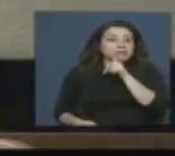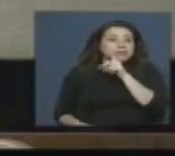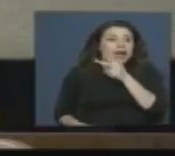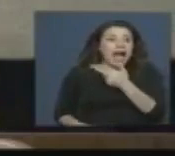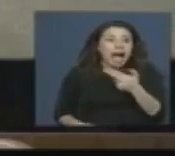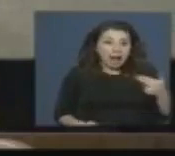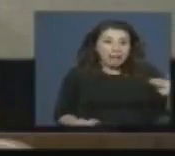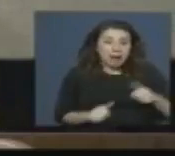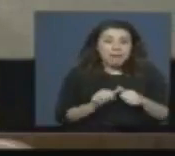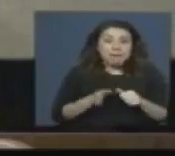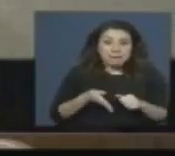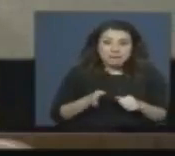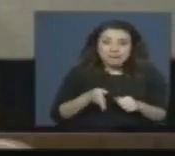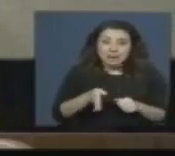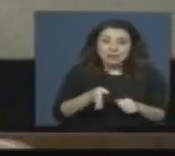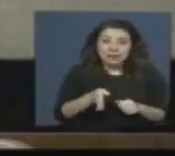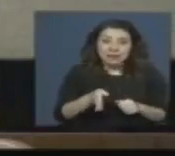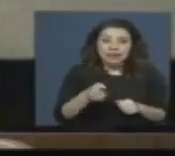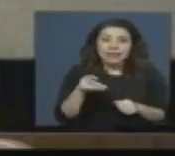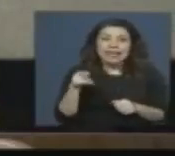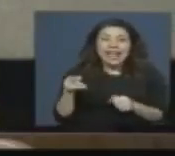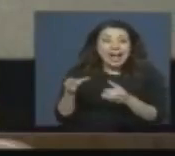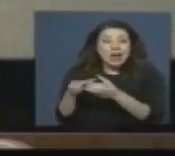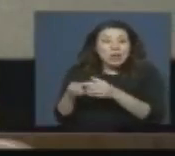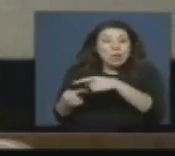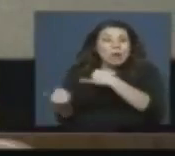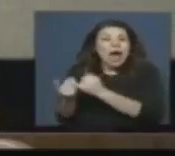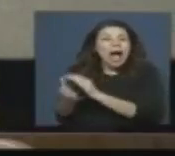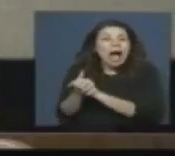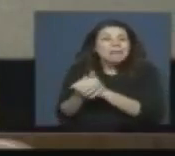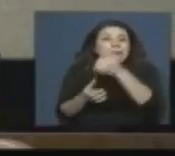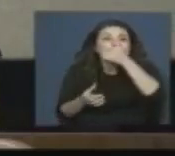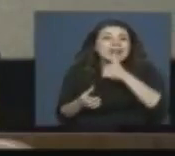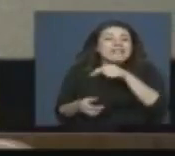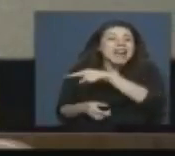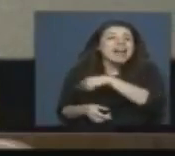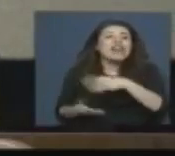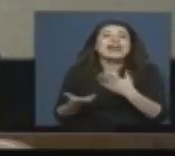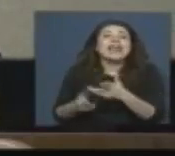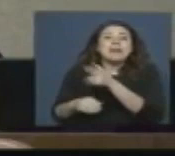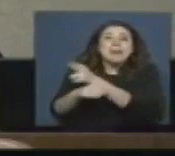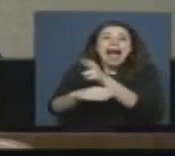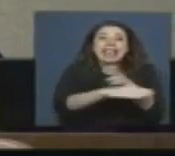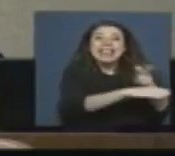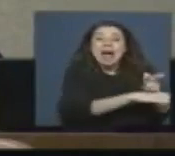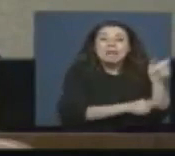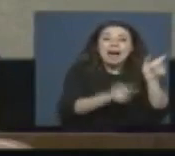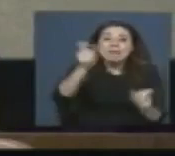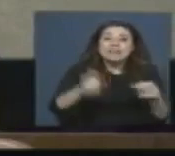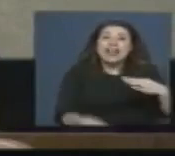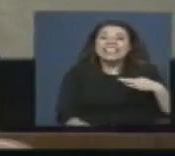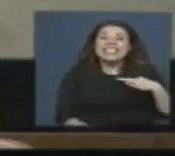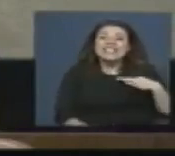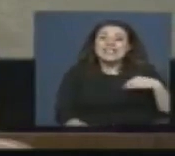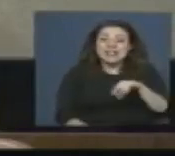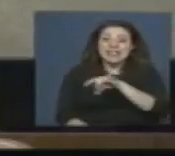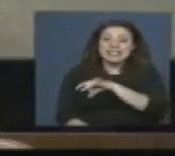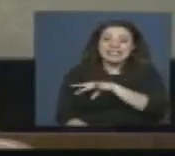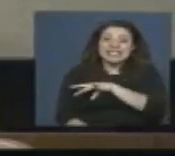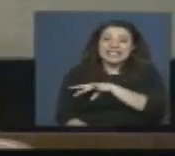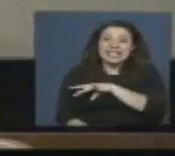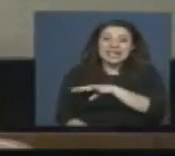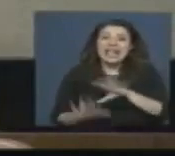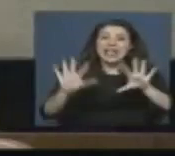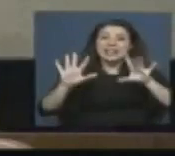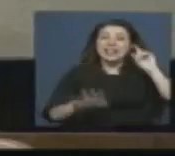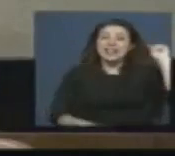andaban armados permanentemente. Este grupo de amigos personales se dedicaba a asesinar civiles en Chile. y el